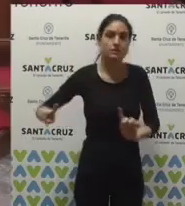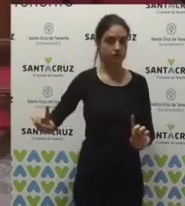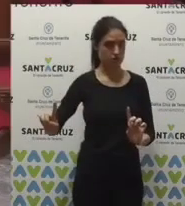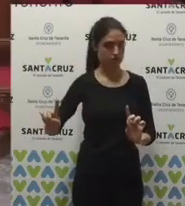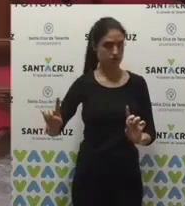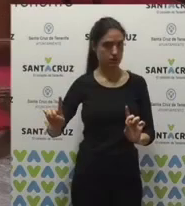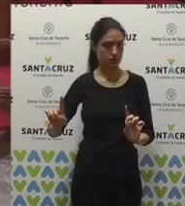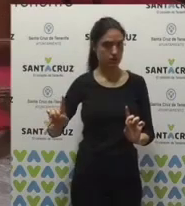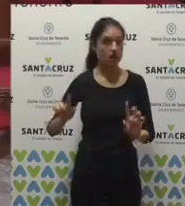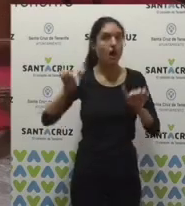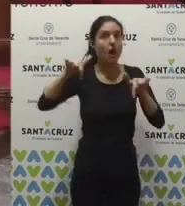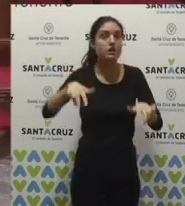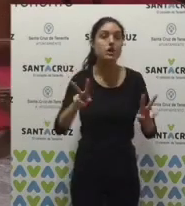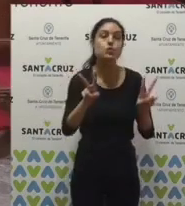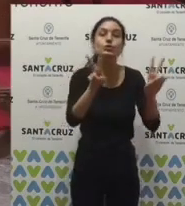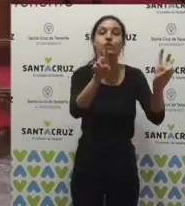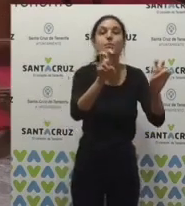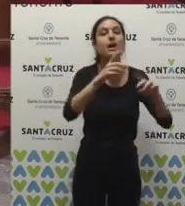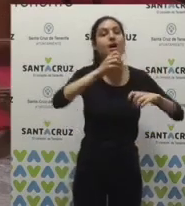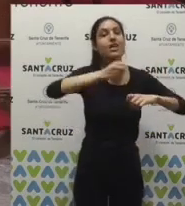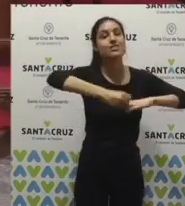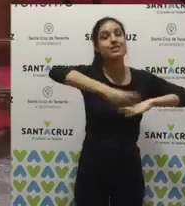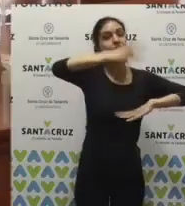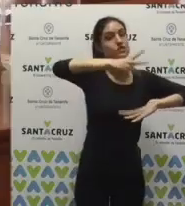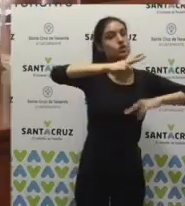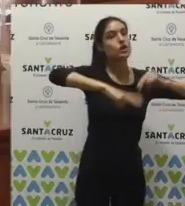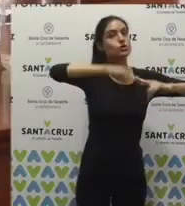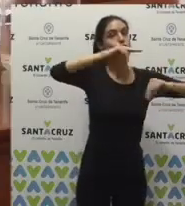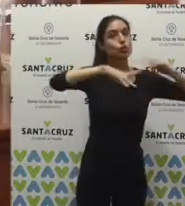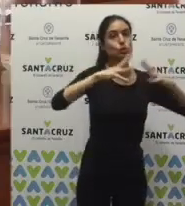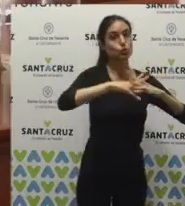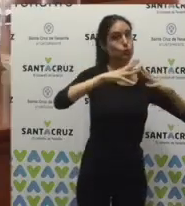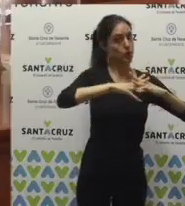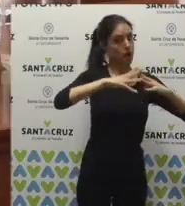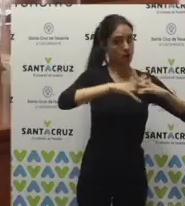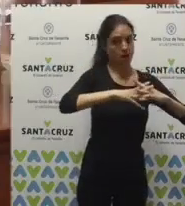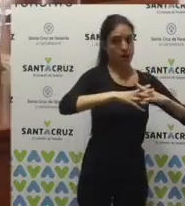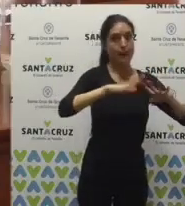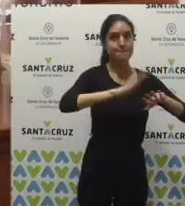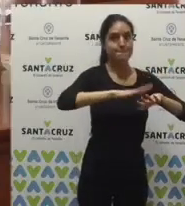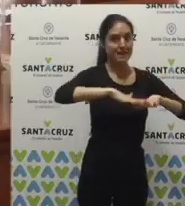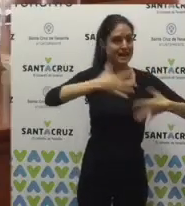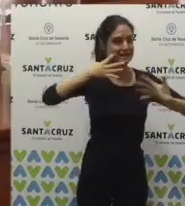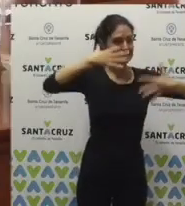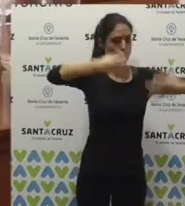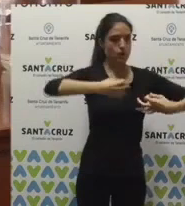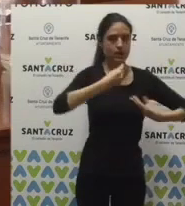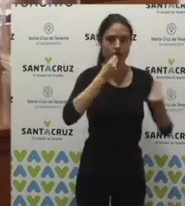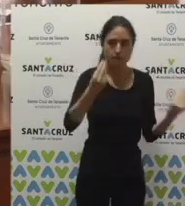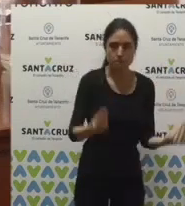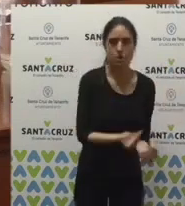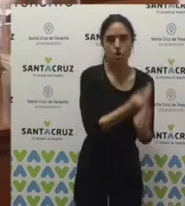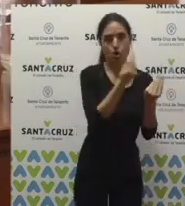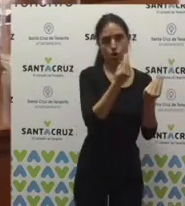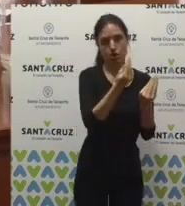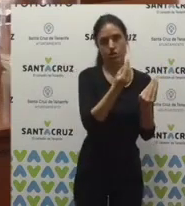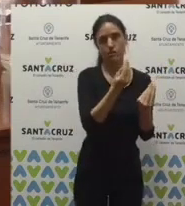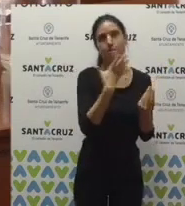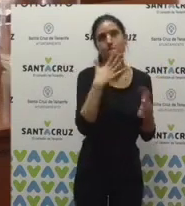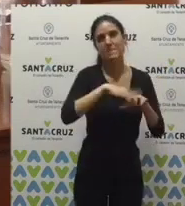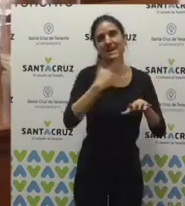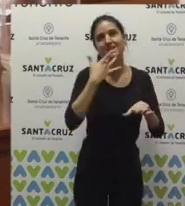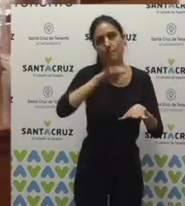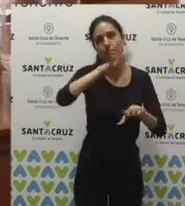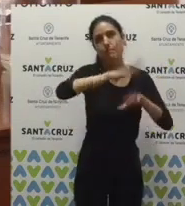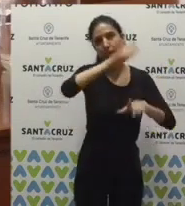de un tema de estructura y que es en todo caso es para asegurar la seguridad de los deportistas incluso buscando una